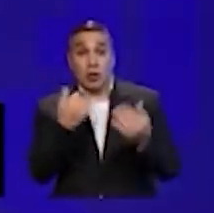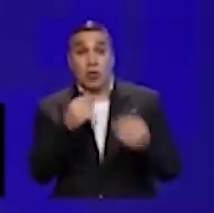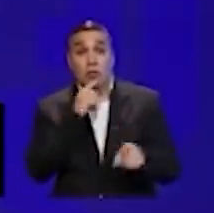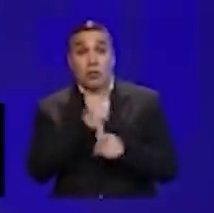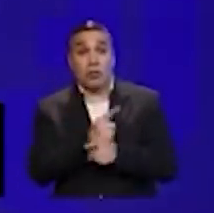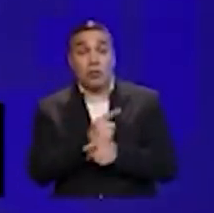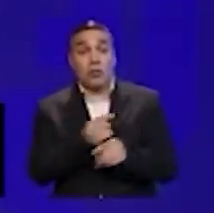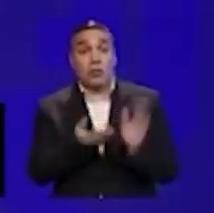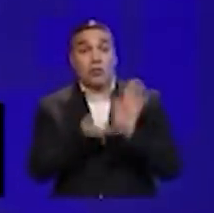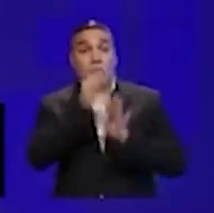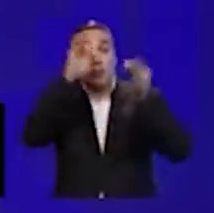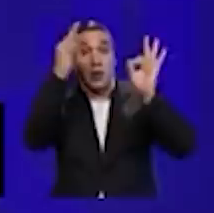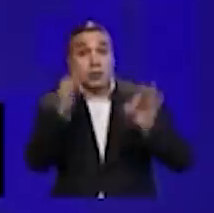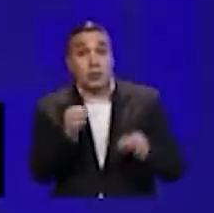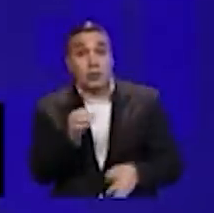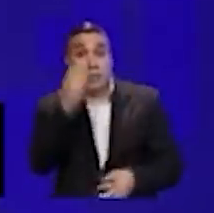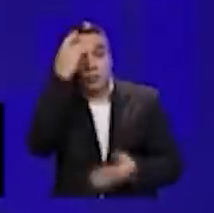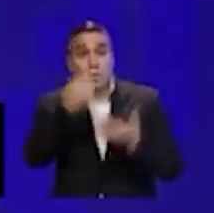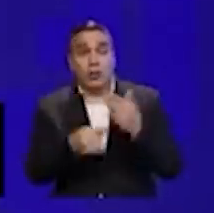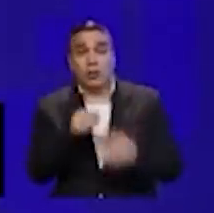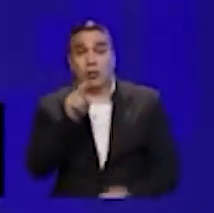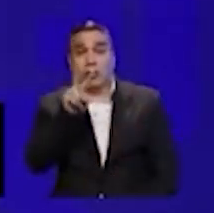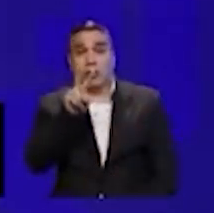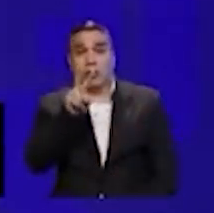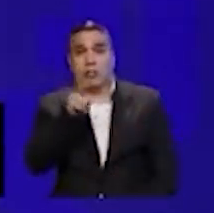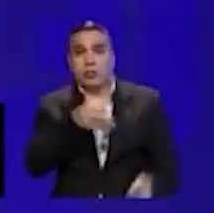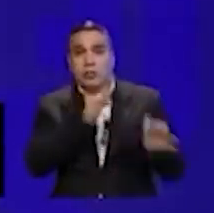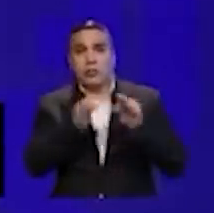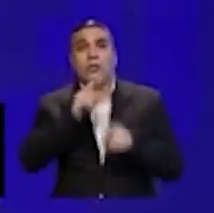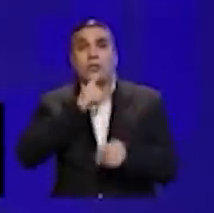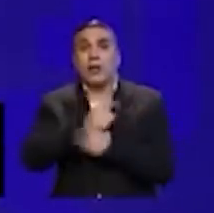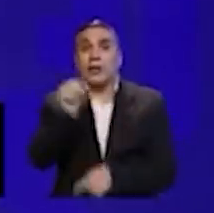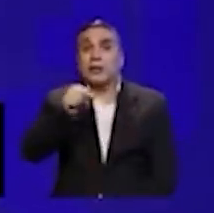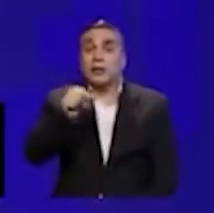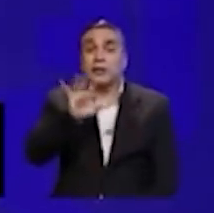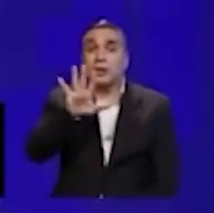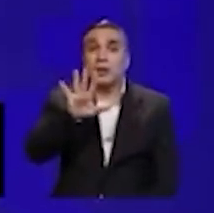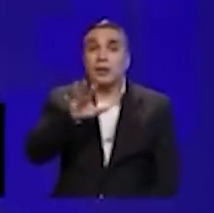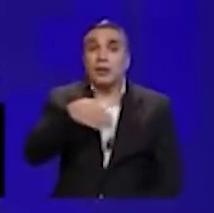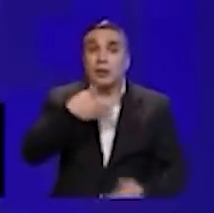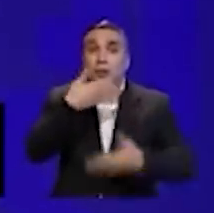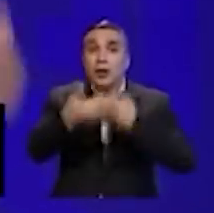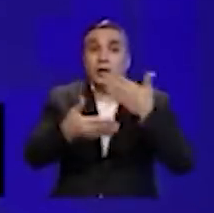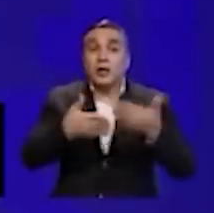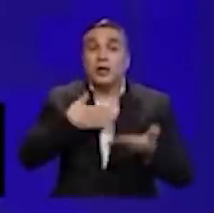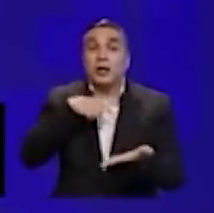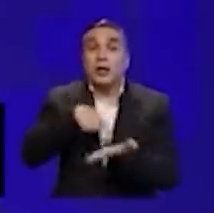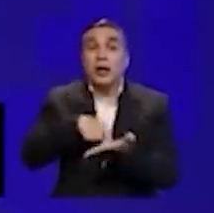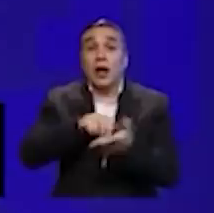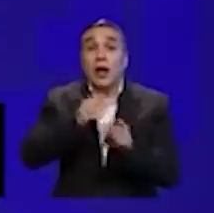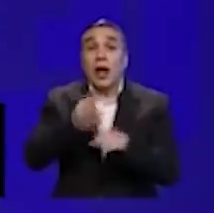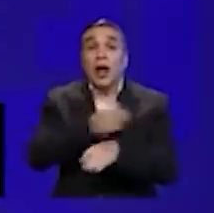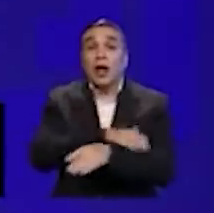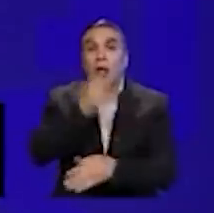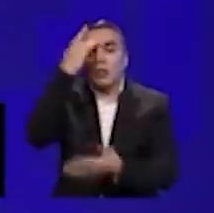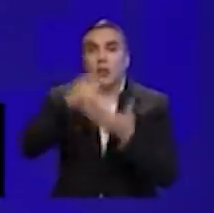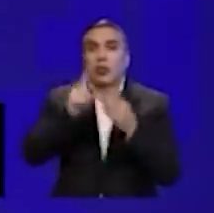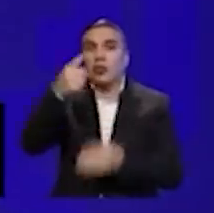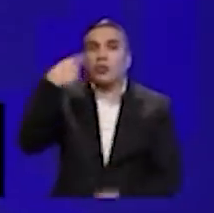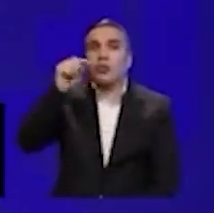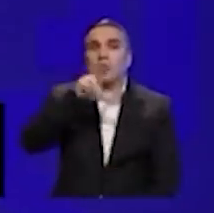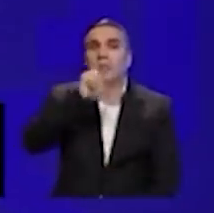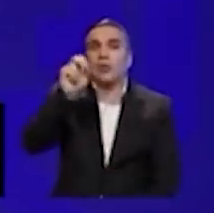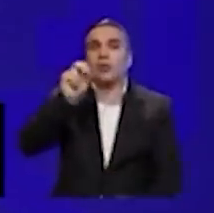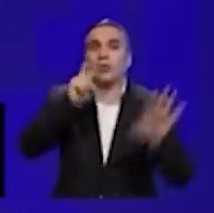porque yo aquí yo soy el mejor. Si dejé de ser cantante es porque no me alcanzaba ni para el vuelo. Me tiré a